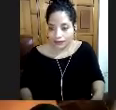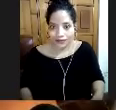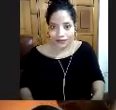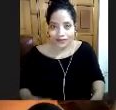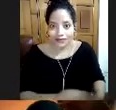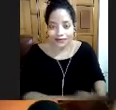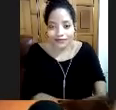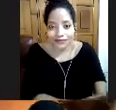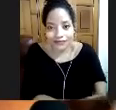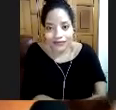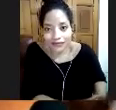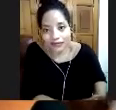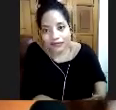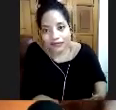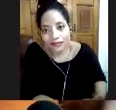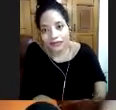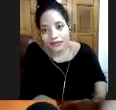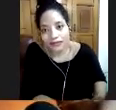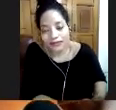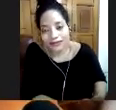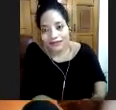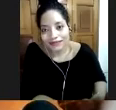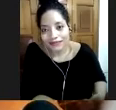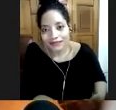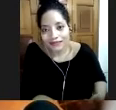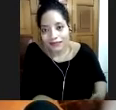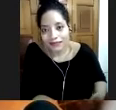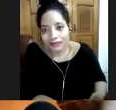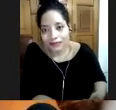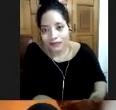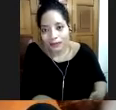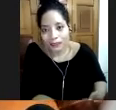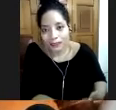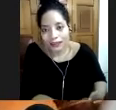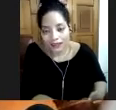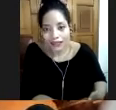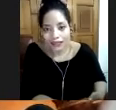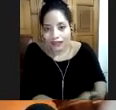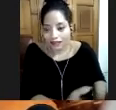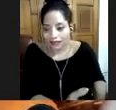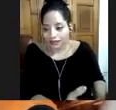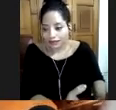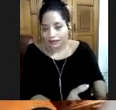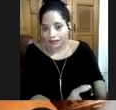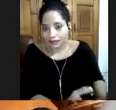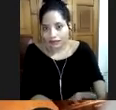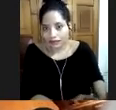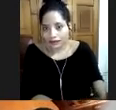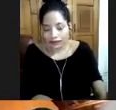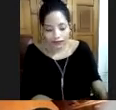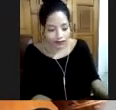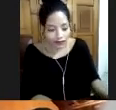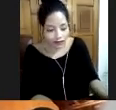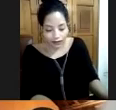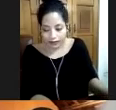Fíjese que disculpe que no escuché bien la pregunta, se me cortó el internet y no la pude escuchar bien a fondo.